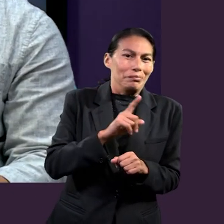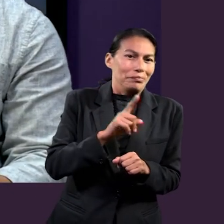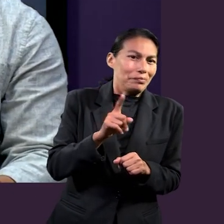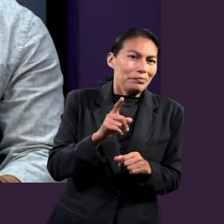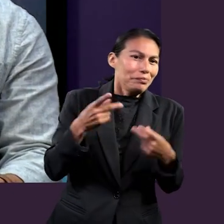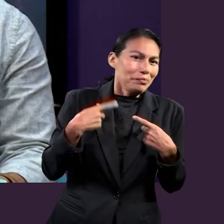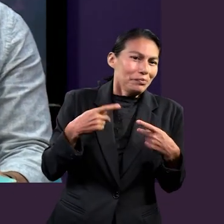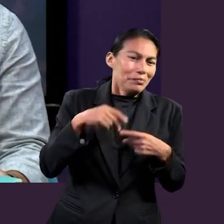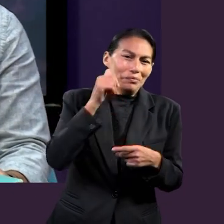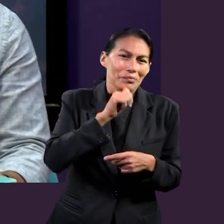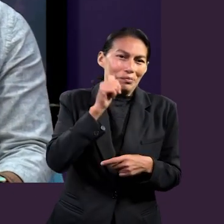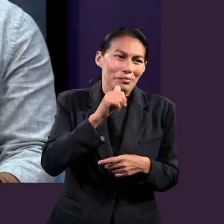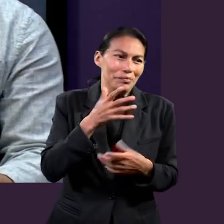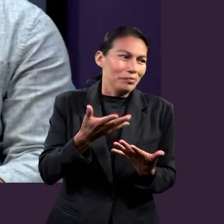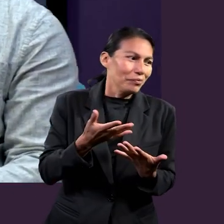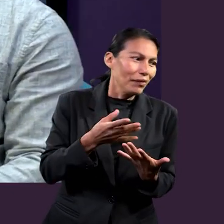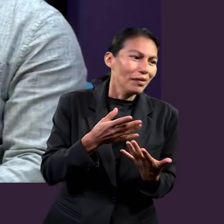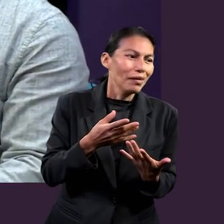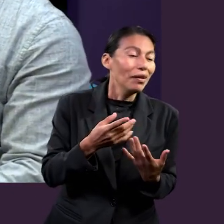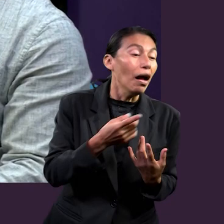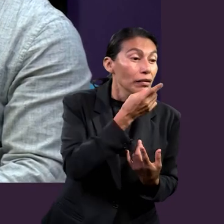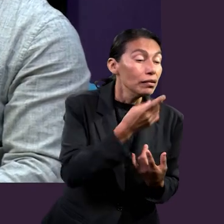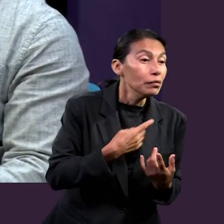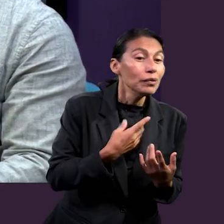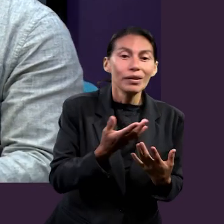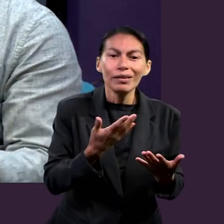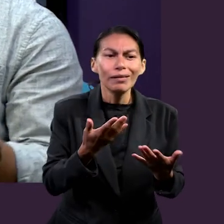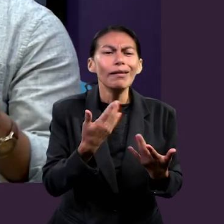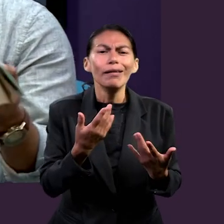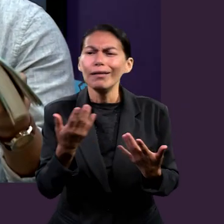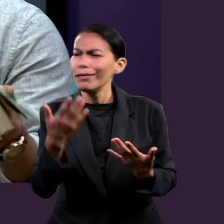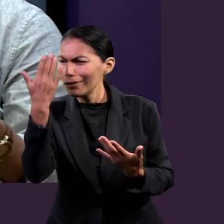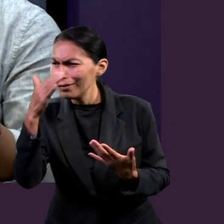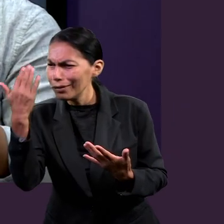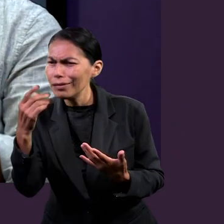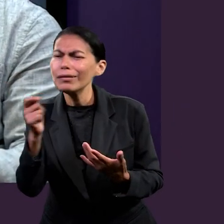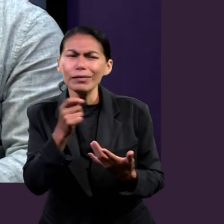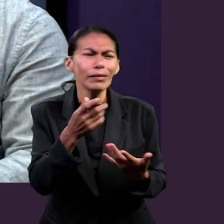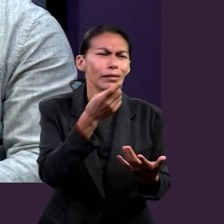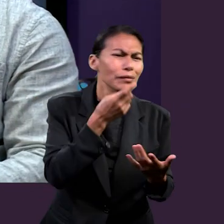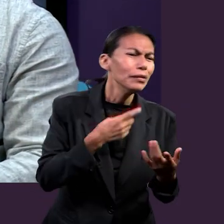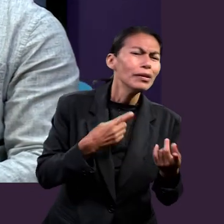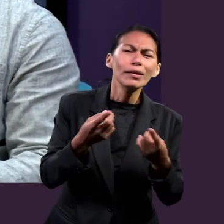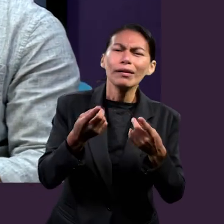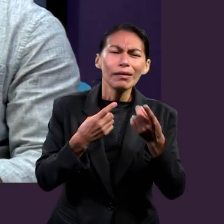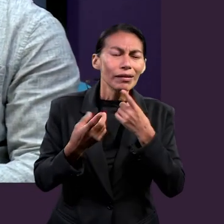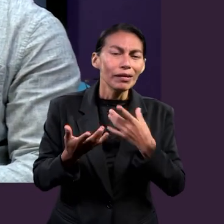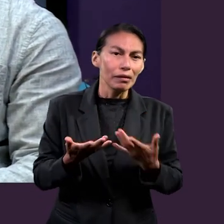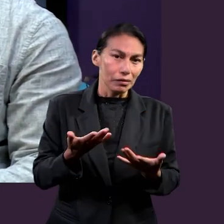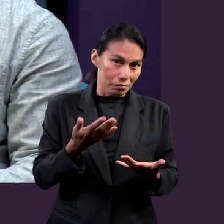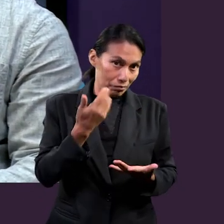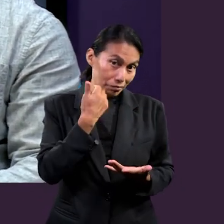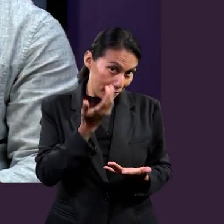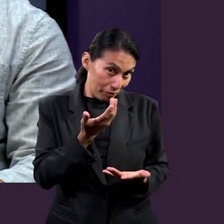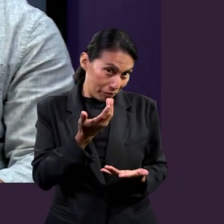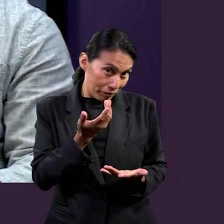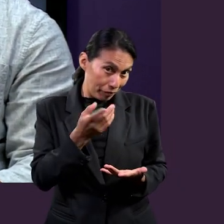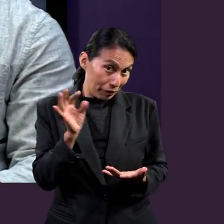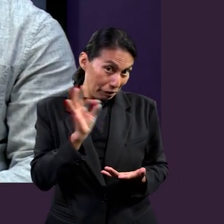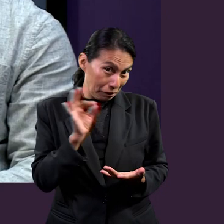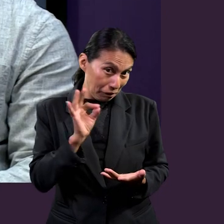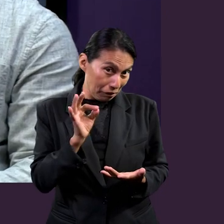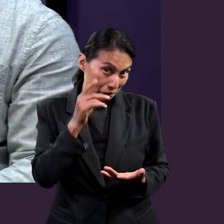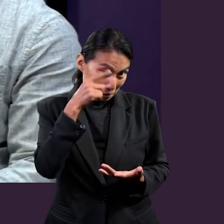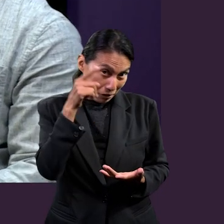que no, porque uno siempre quiere tender a, o sea, es como que, ah, sí, o sea, saber cómo, saber de la otra persona, ¿no? Este,